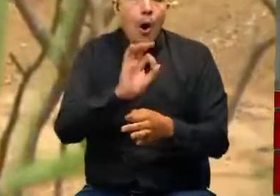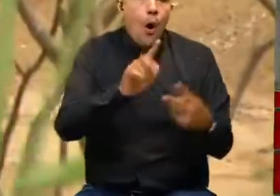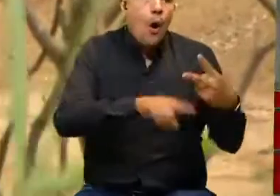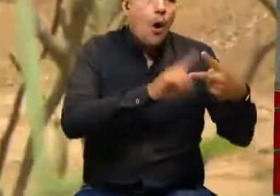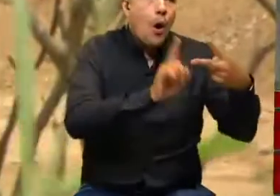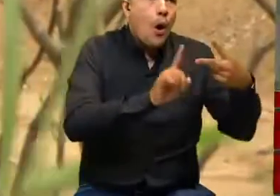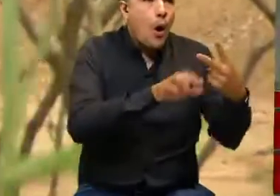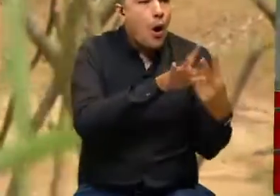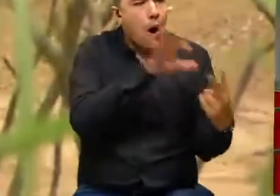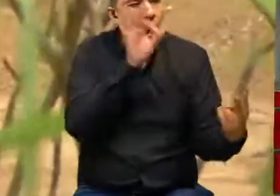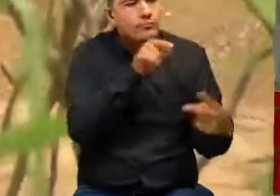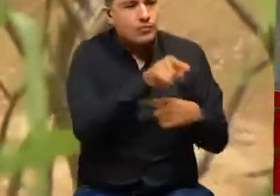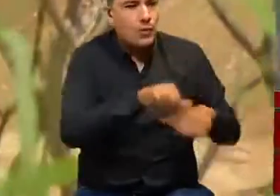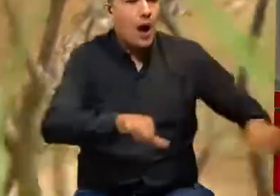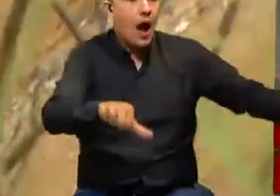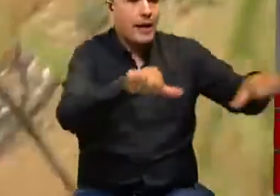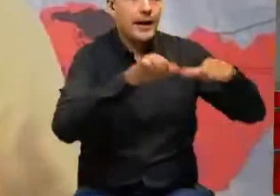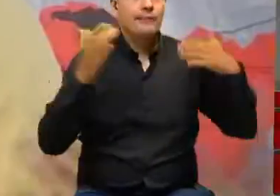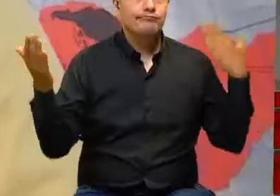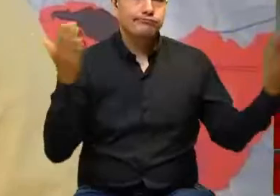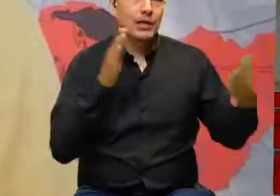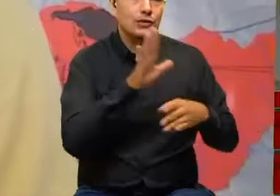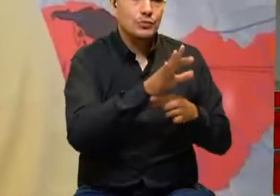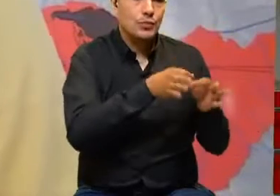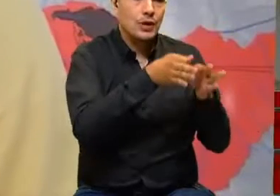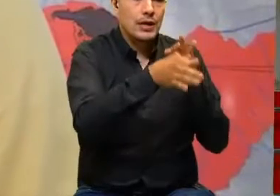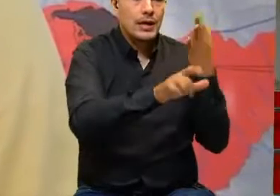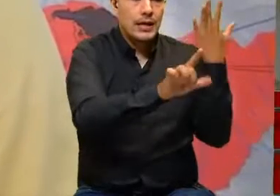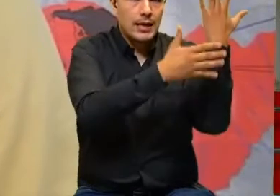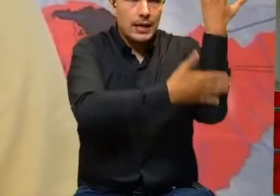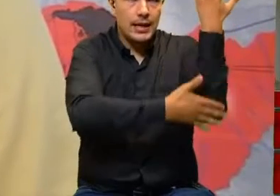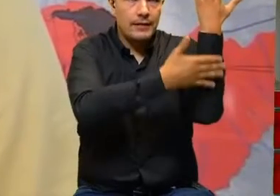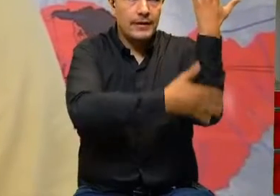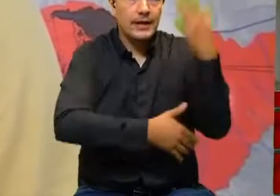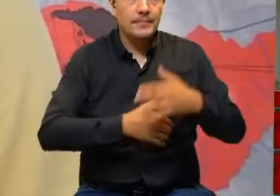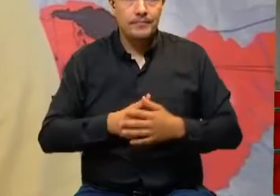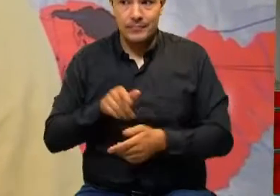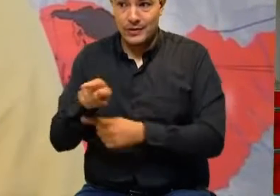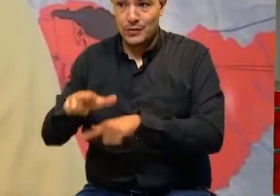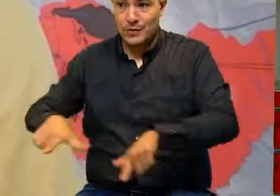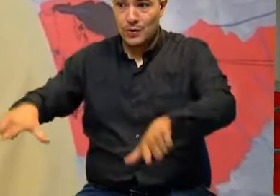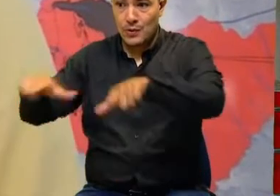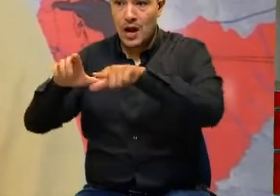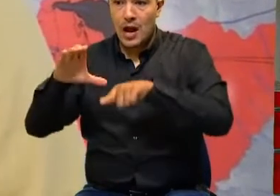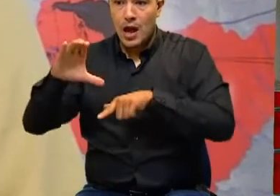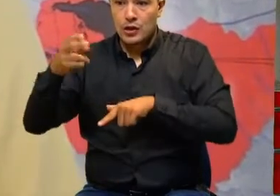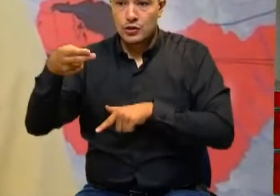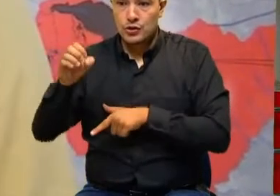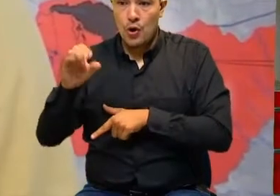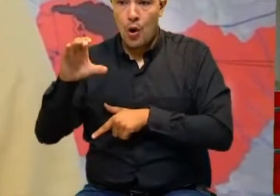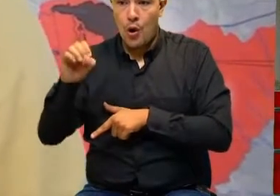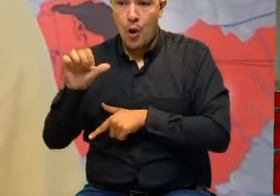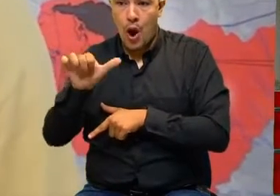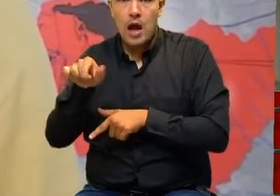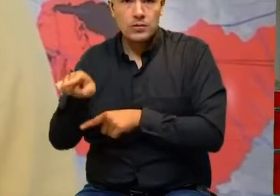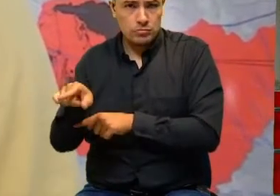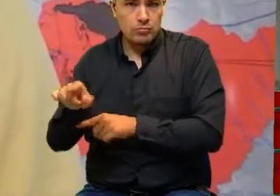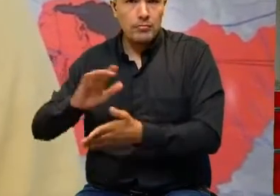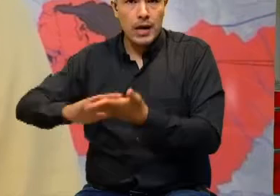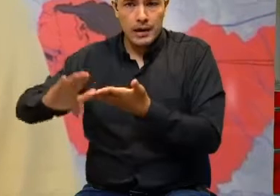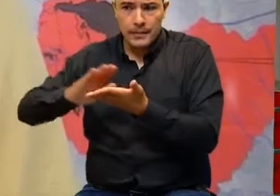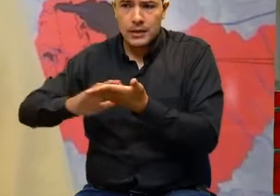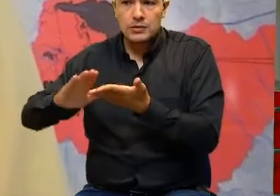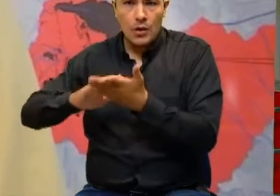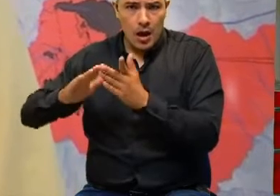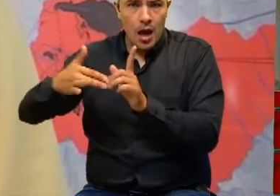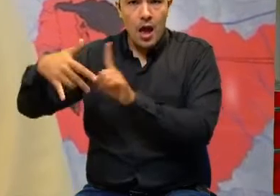Acá tenemos cosas o casos tan atípicos como el relleno sanitario de Chocoa, que tiene licencia ambiental, superó una acción popular, pero tiene una fuerte